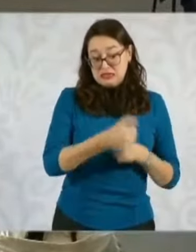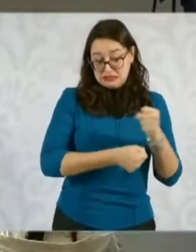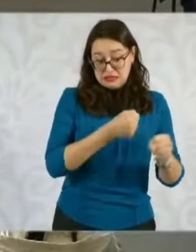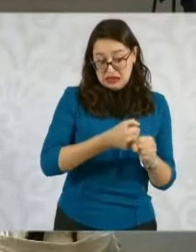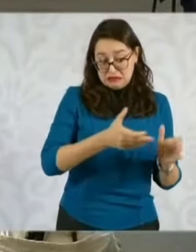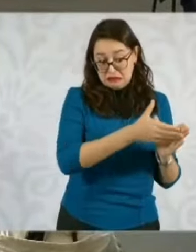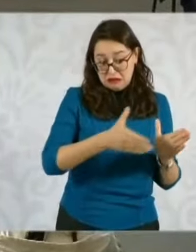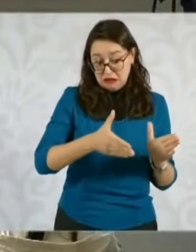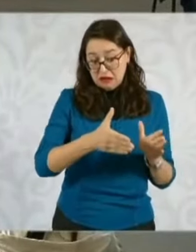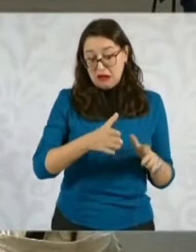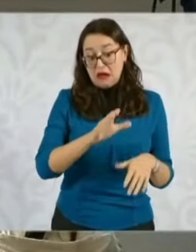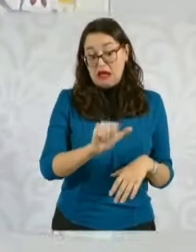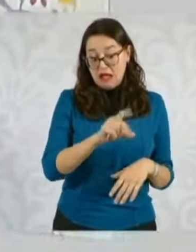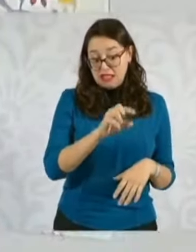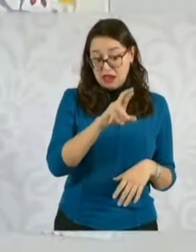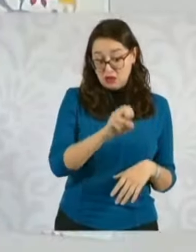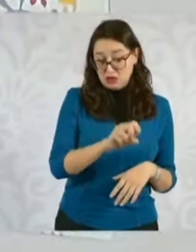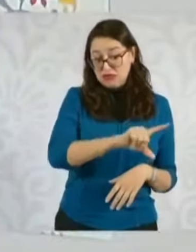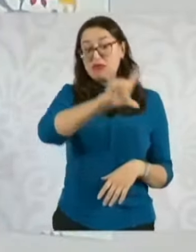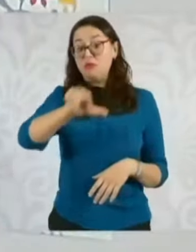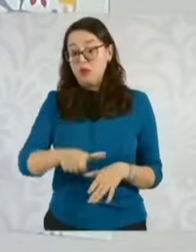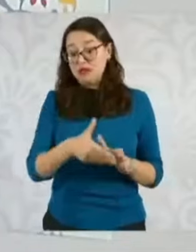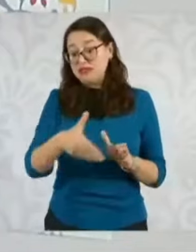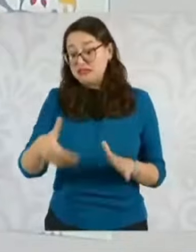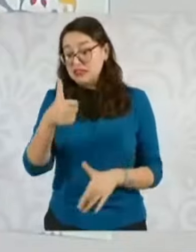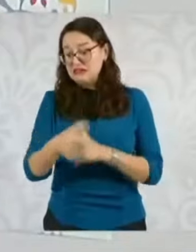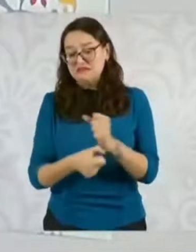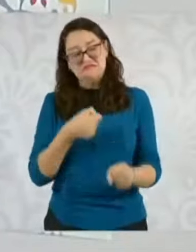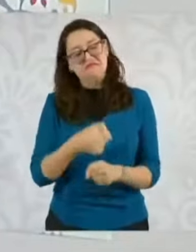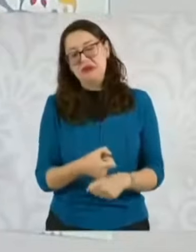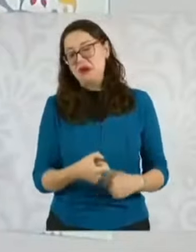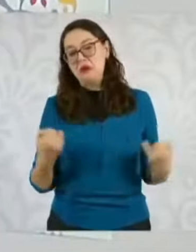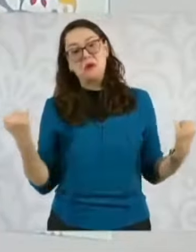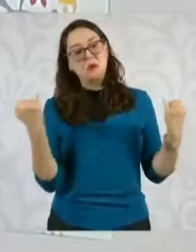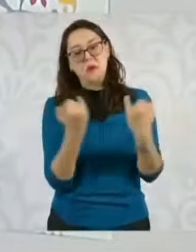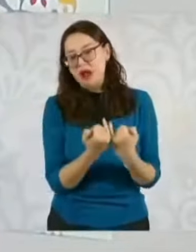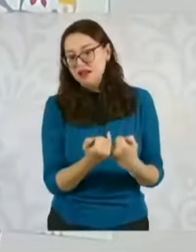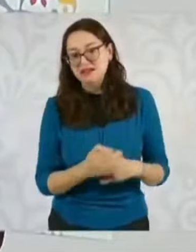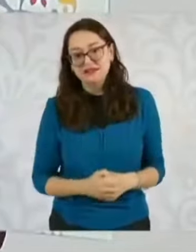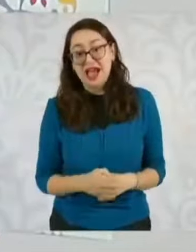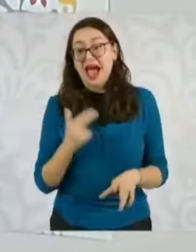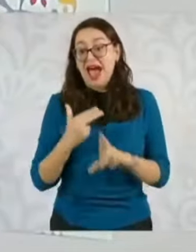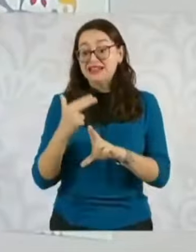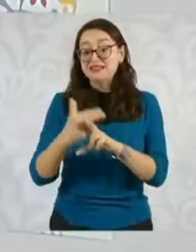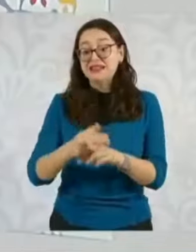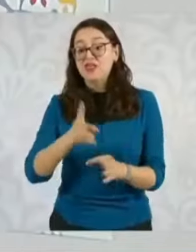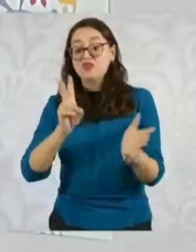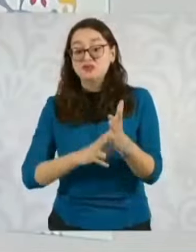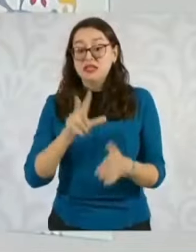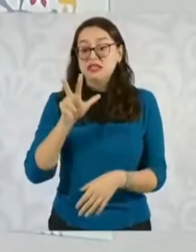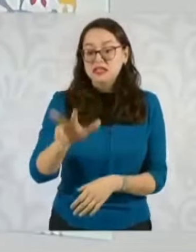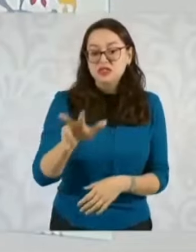y que a partir de 2018 entró un gobierno que separó el poder político del poder